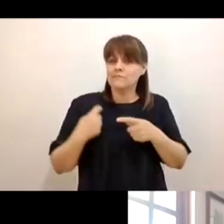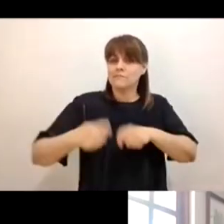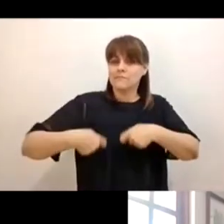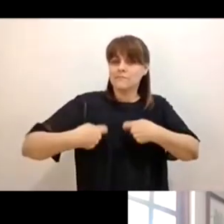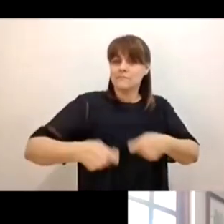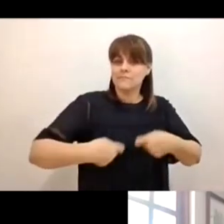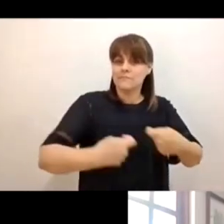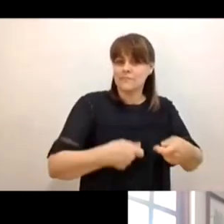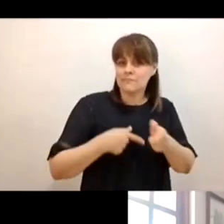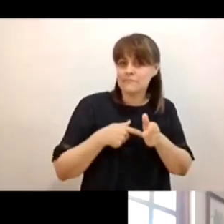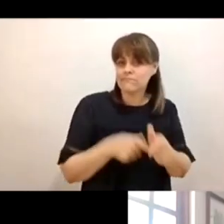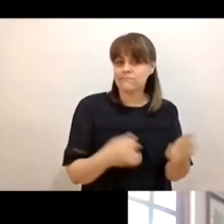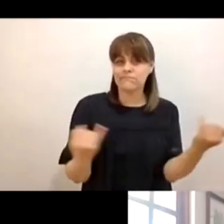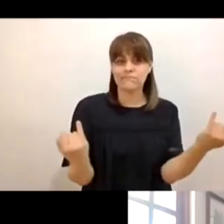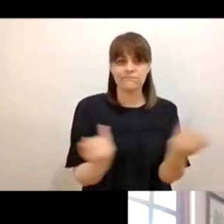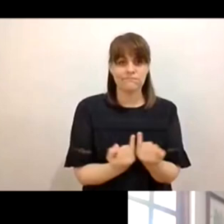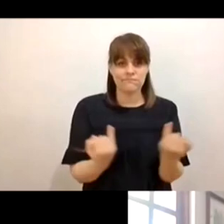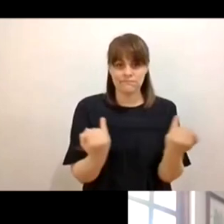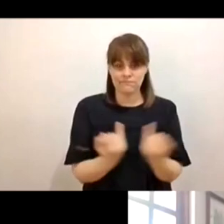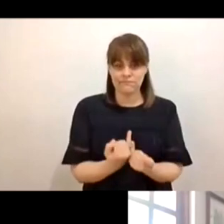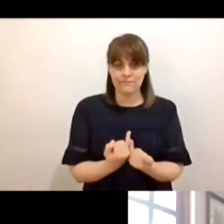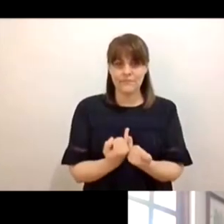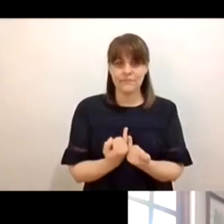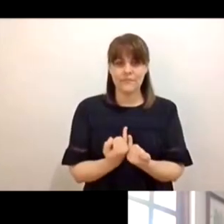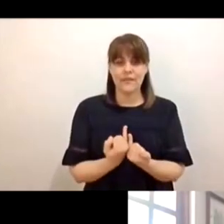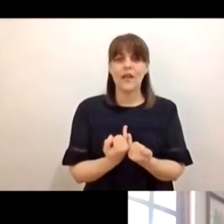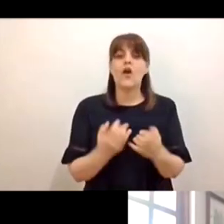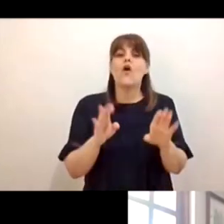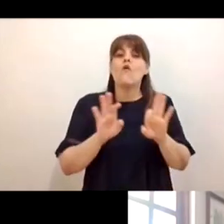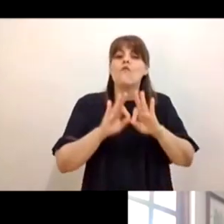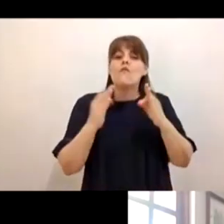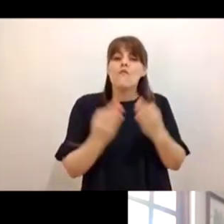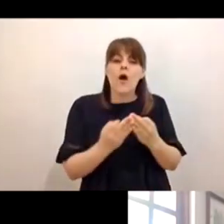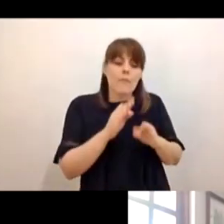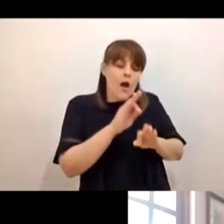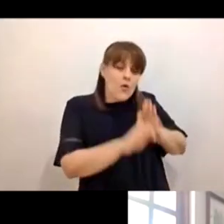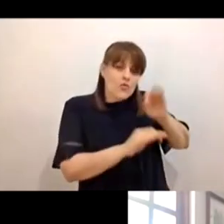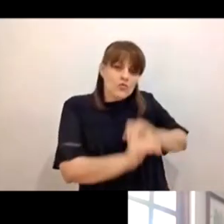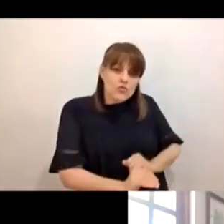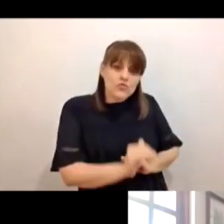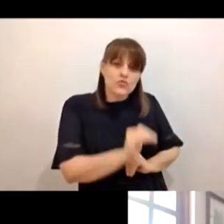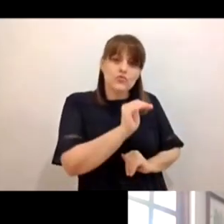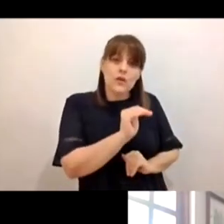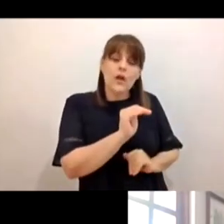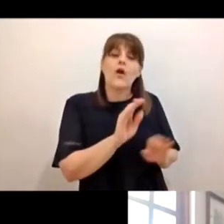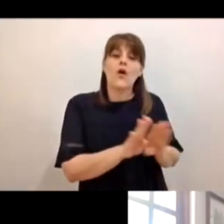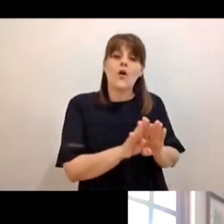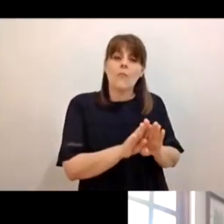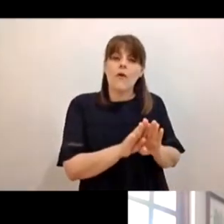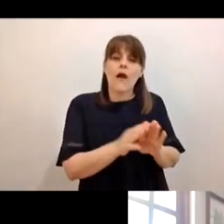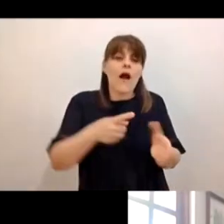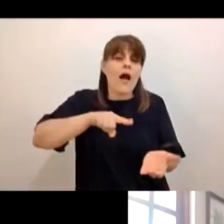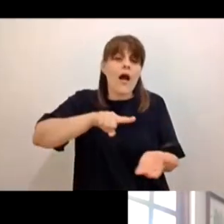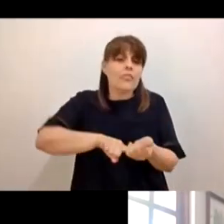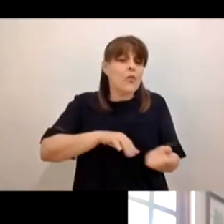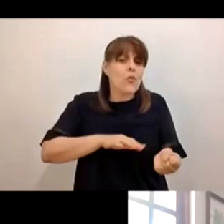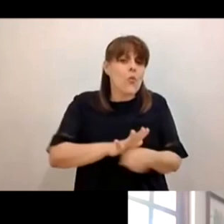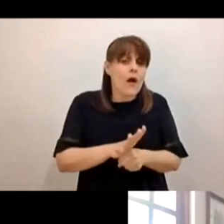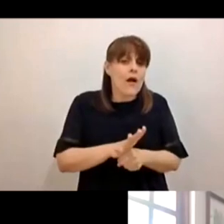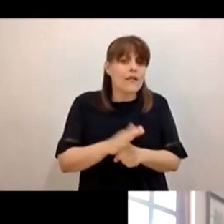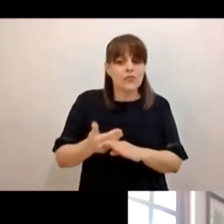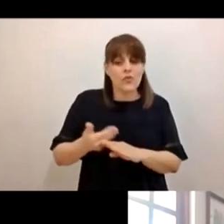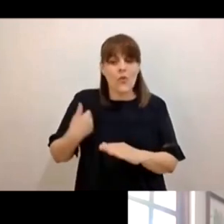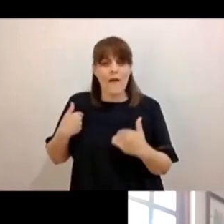está la manera de ejercer la crianza y el cuidado está directamente relacionada con estos supuestos acerca de la